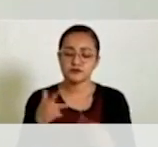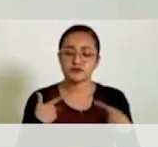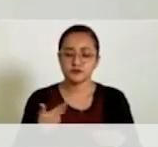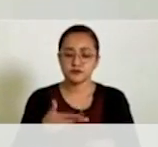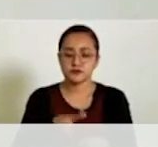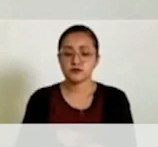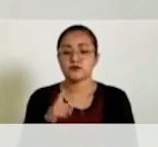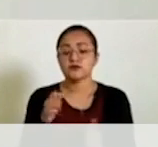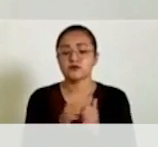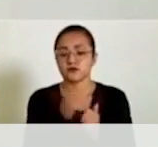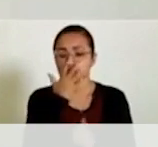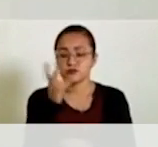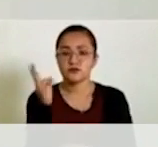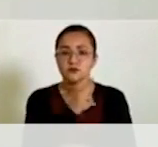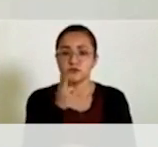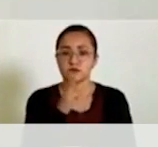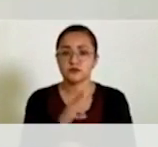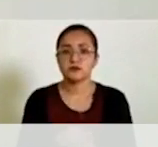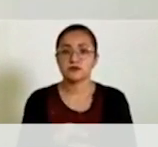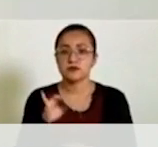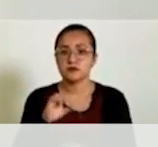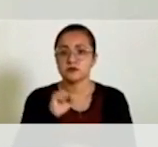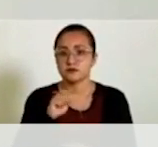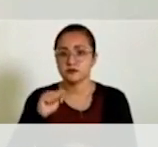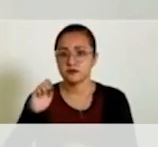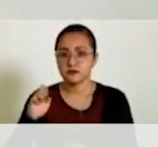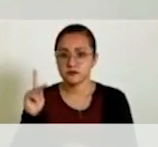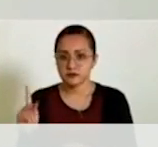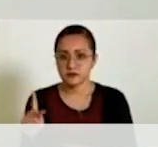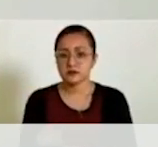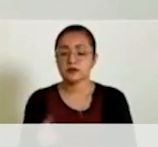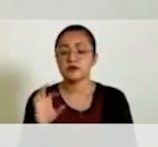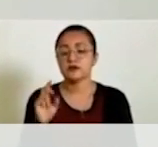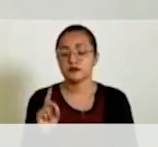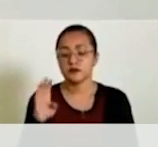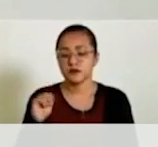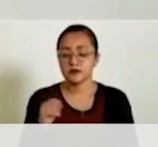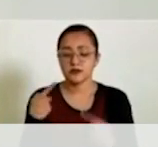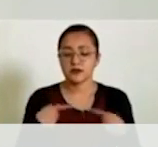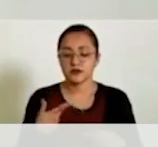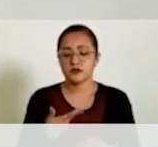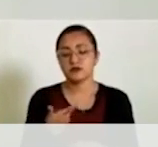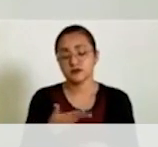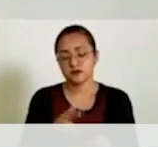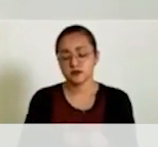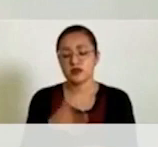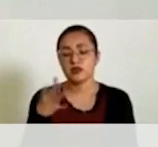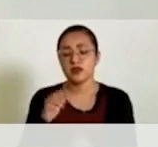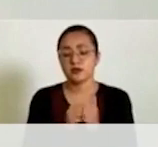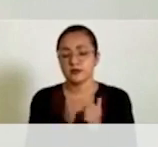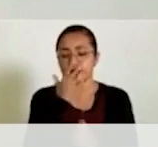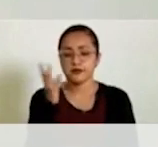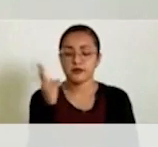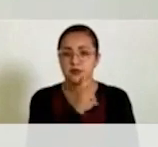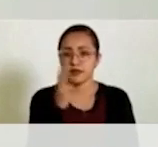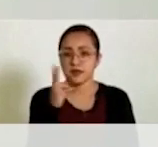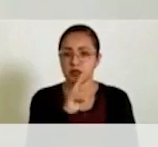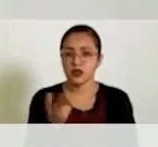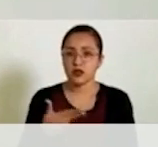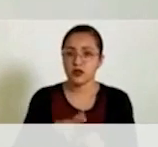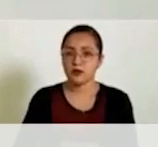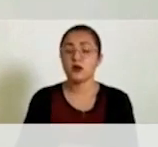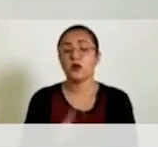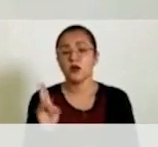pacientes y 1 con ventilación mecánica. ISTEP, 39 pacientes, 10 con ventilación asistida.